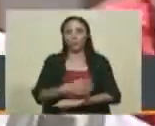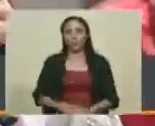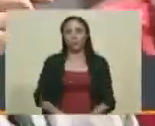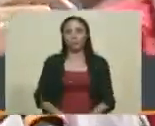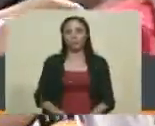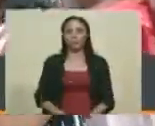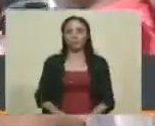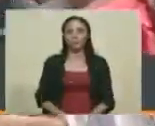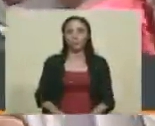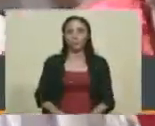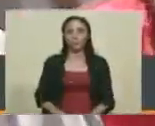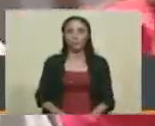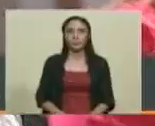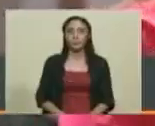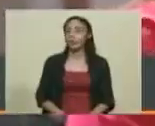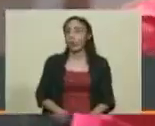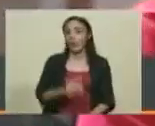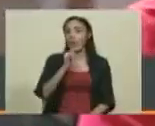Y quiero decirle, camarada,